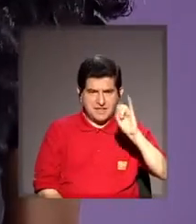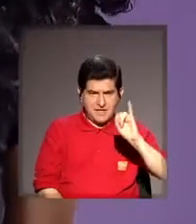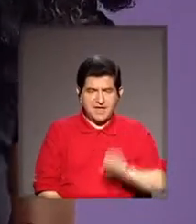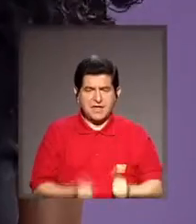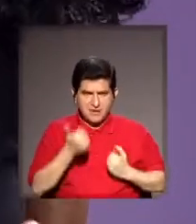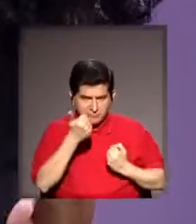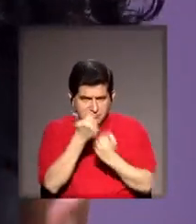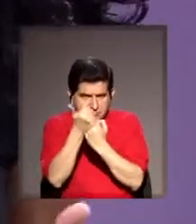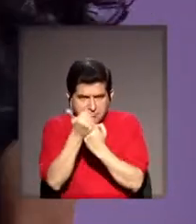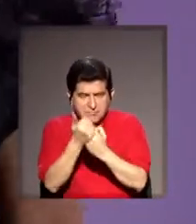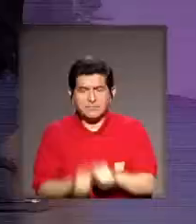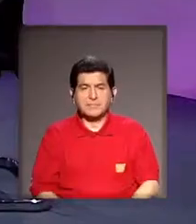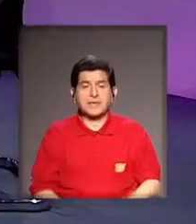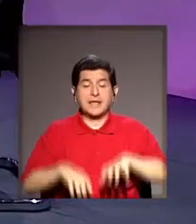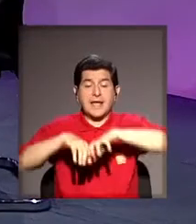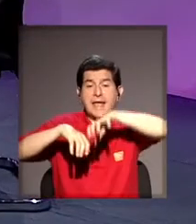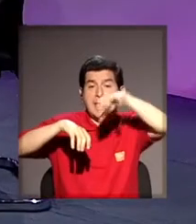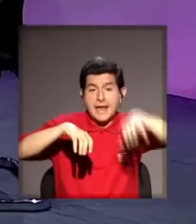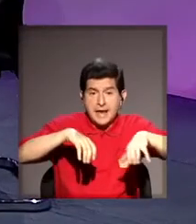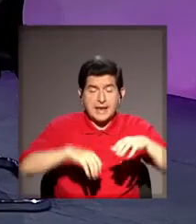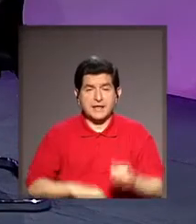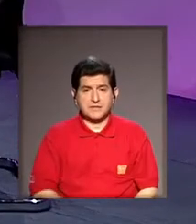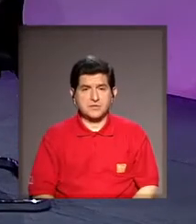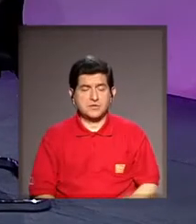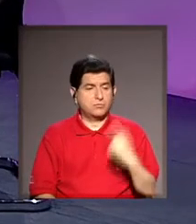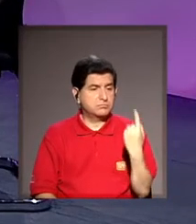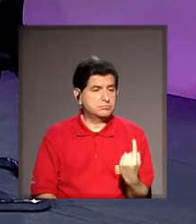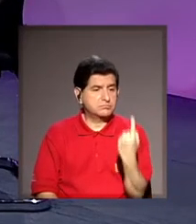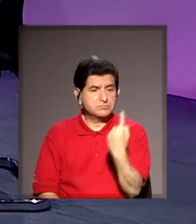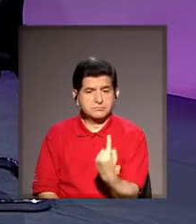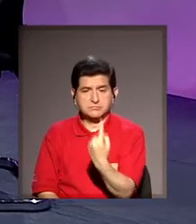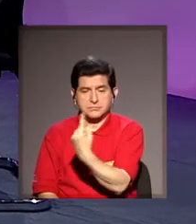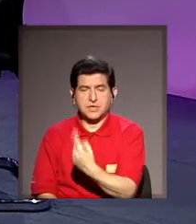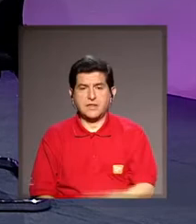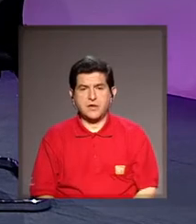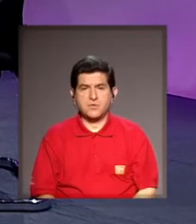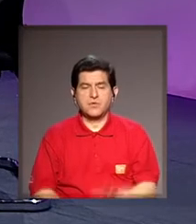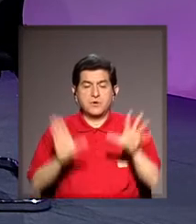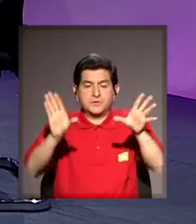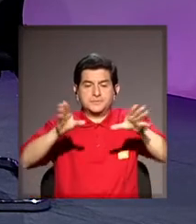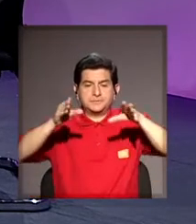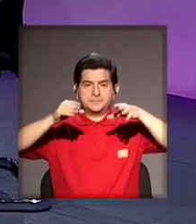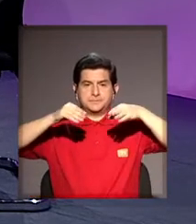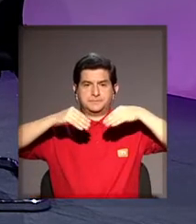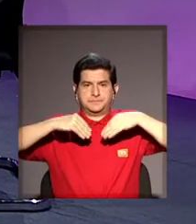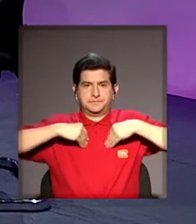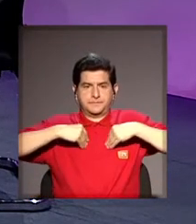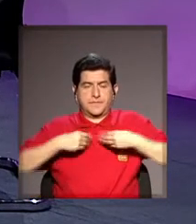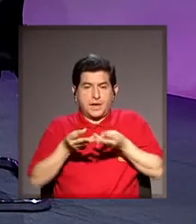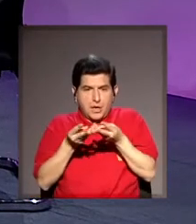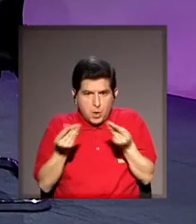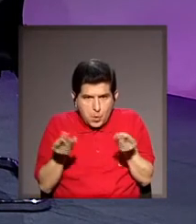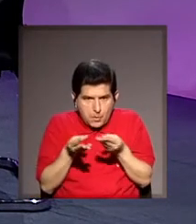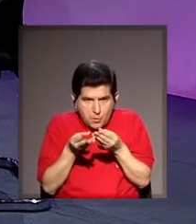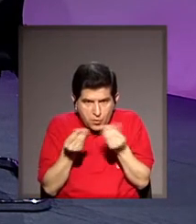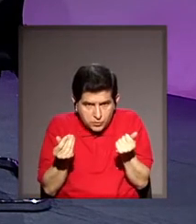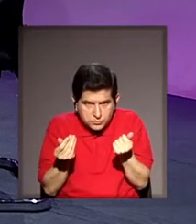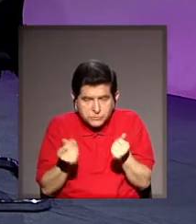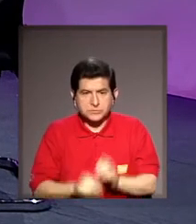es que los cantones se vayan a apropiando y generando